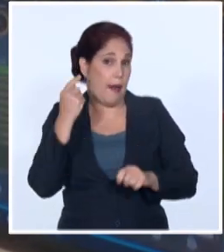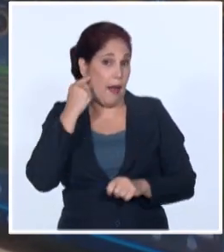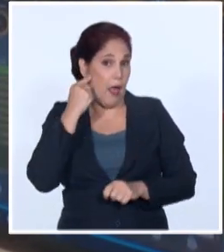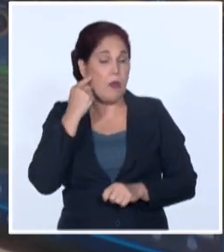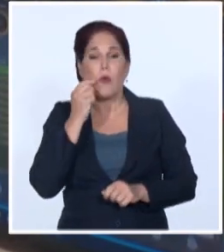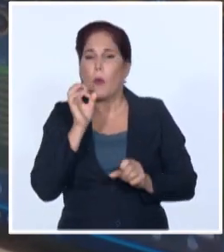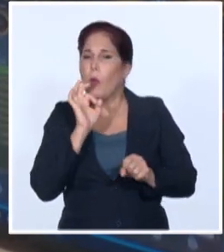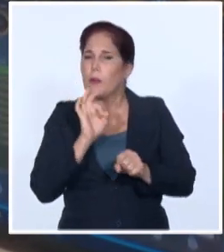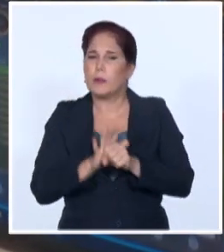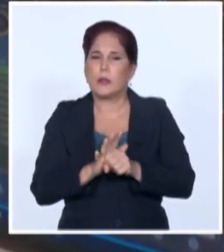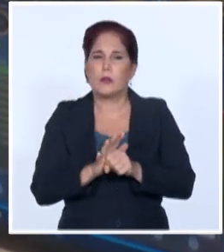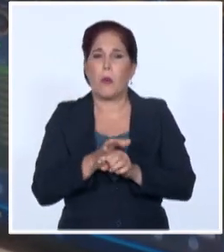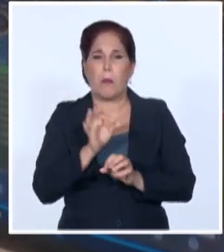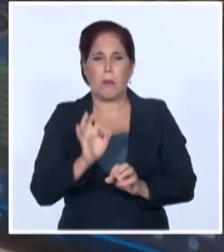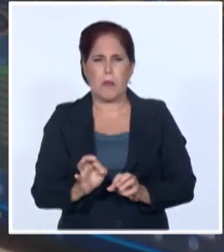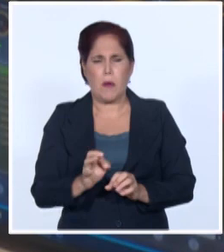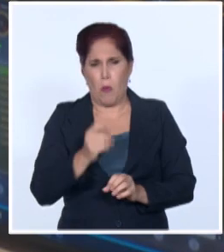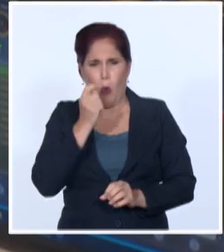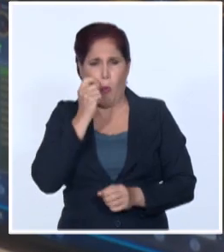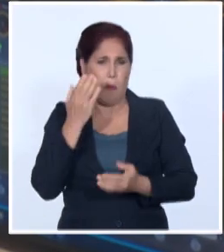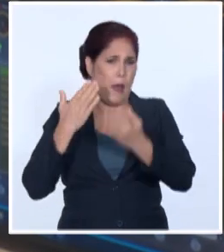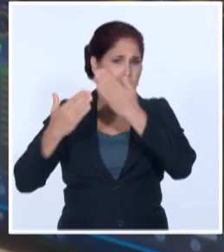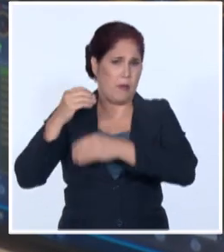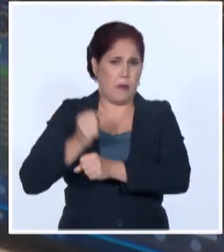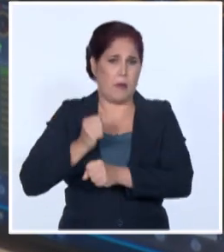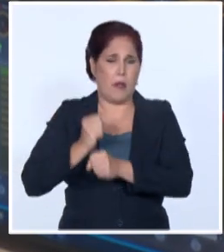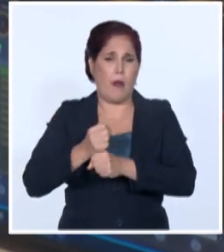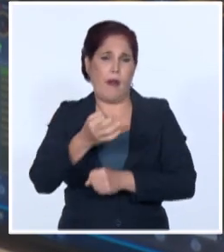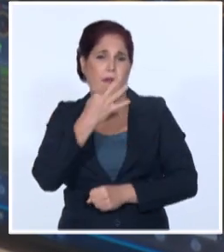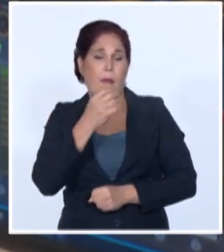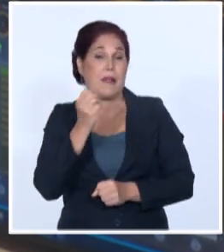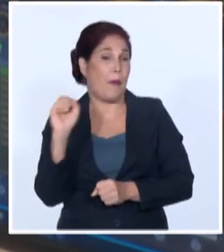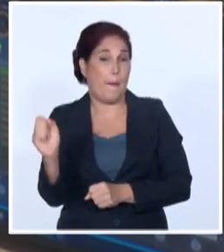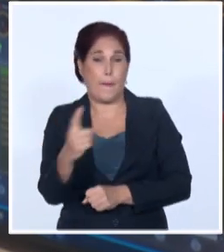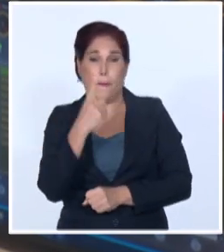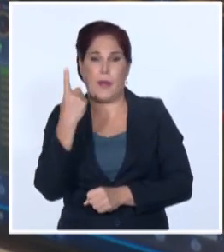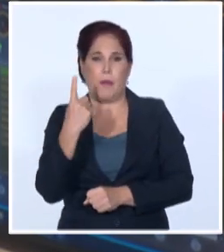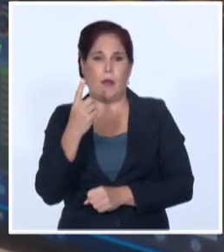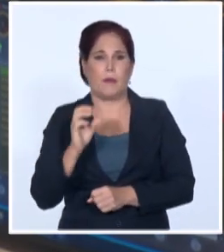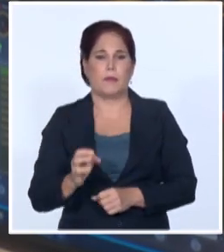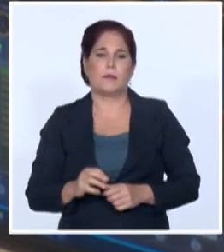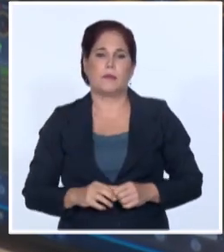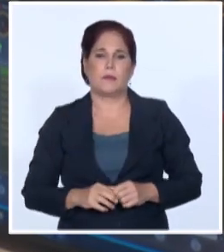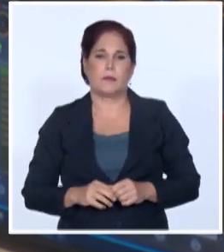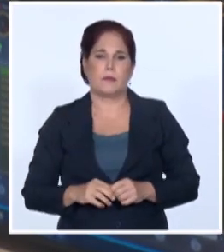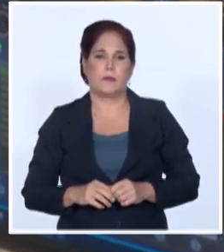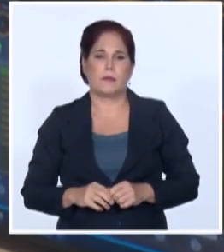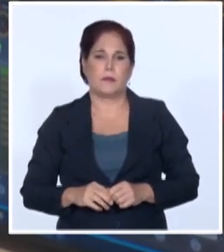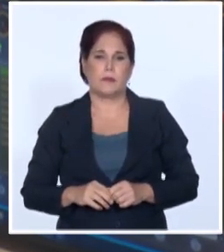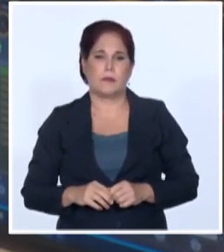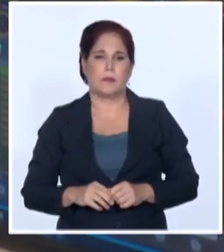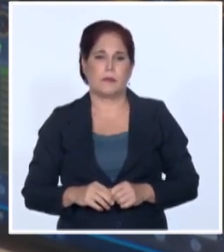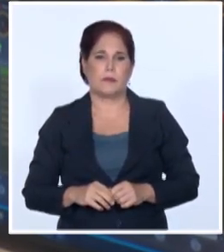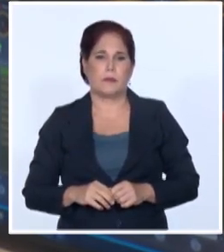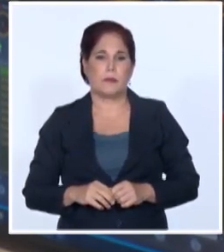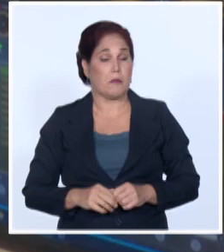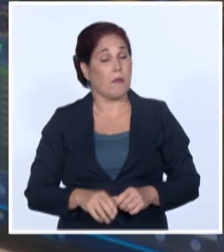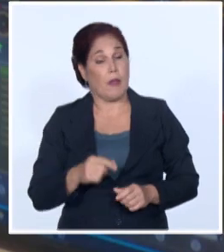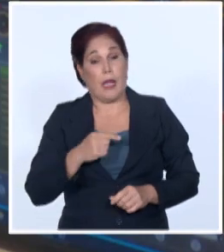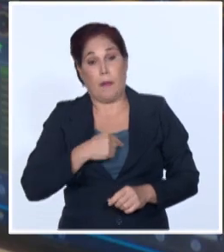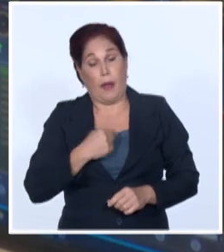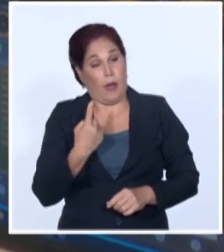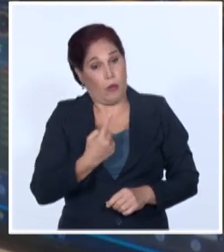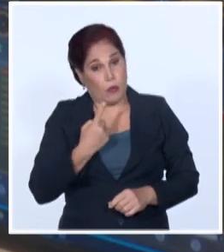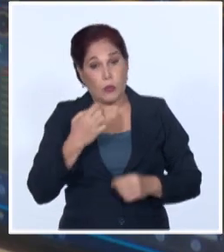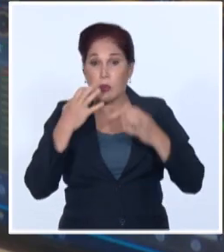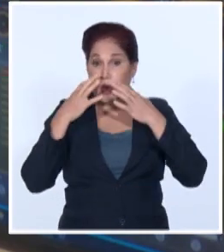en farmacias acá de Ciego de Ávila, Eduardo Valdés Figueroa, desde la farmacia La Central, acá en nuestra provincia. Y es un reto para todos